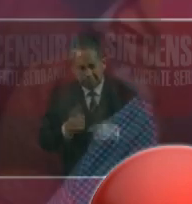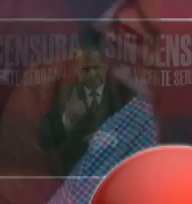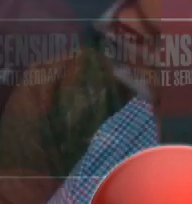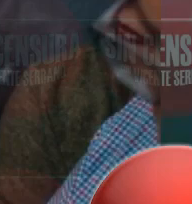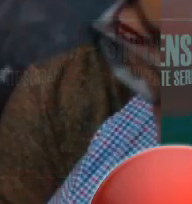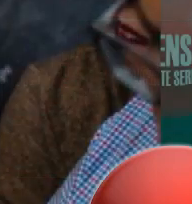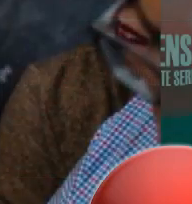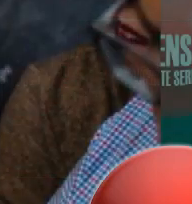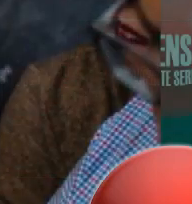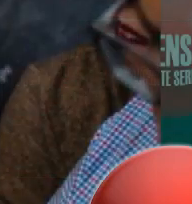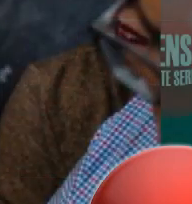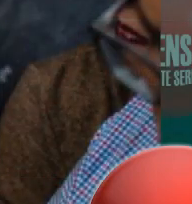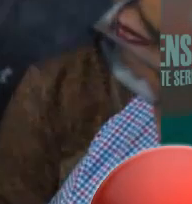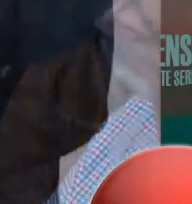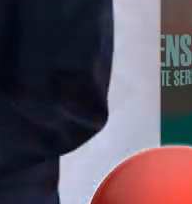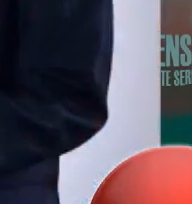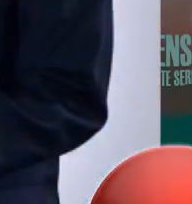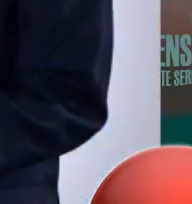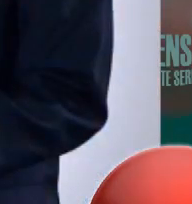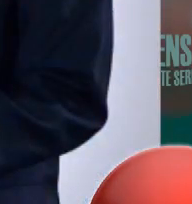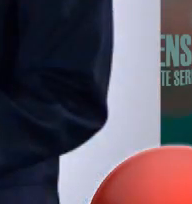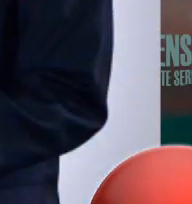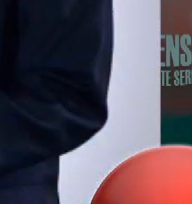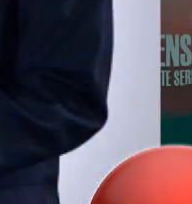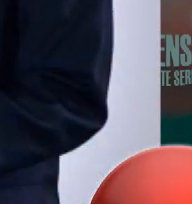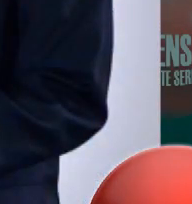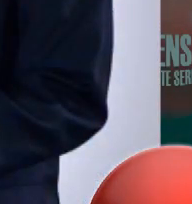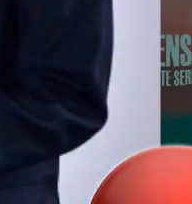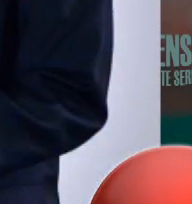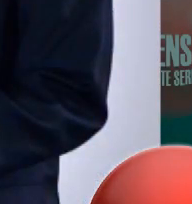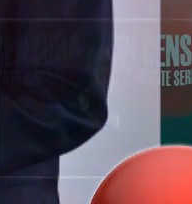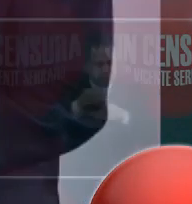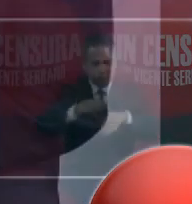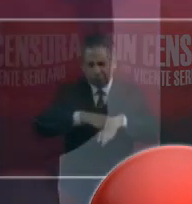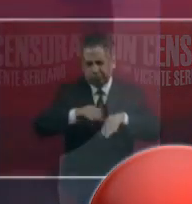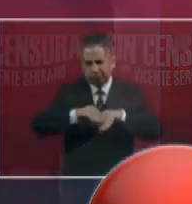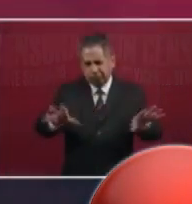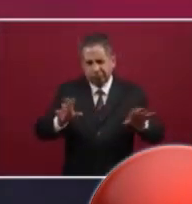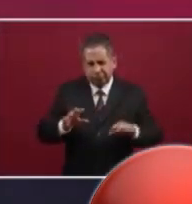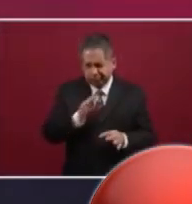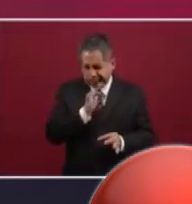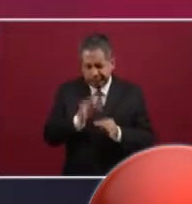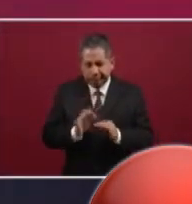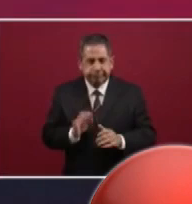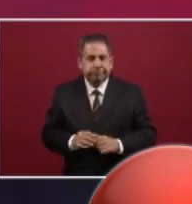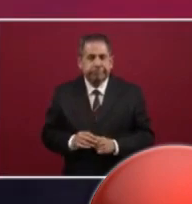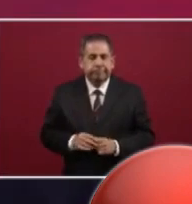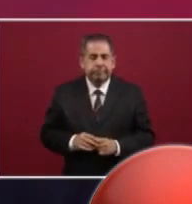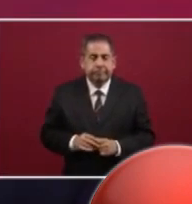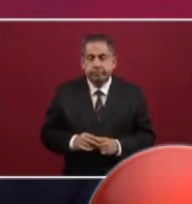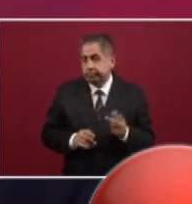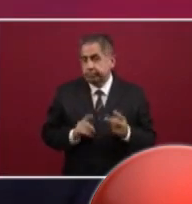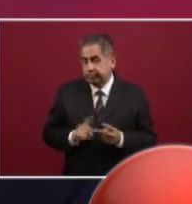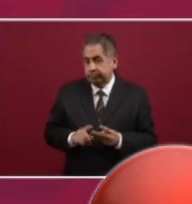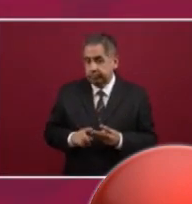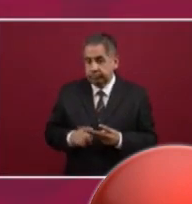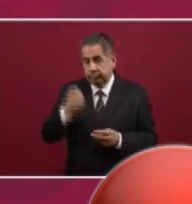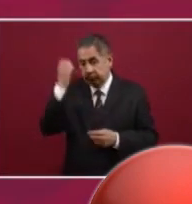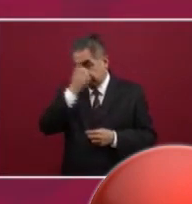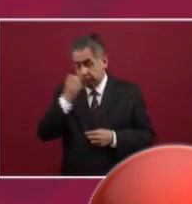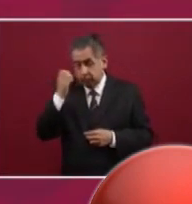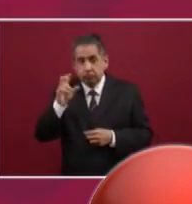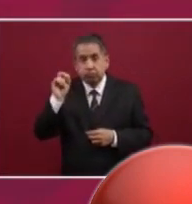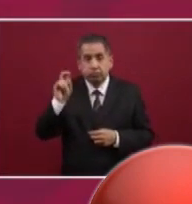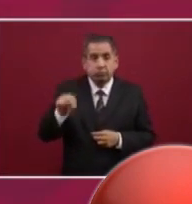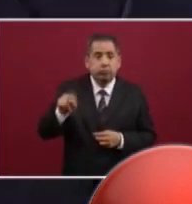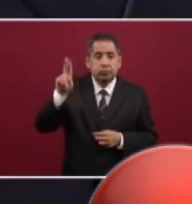130, 150, pero hoy les doy a conocer los datos. 2 avalúos de